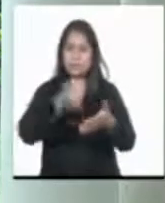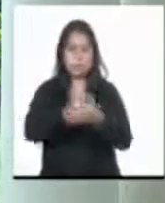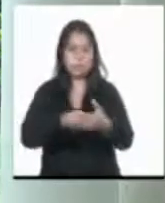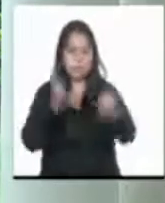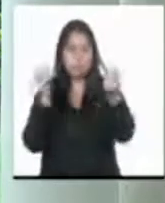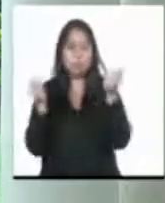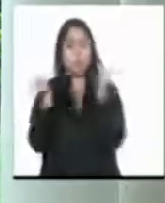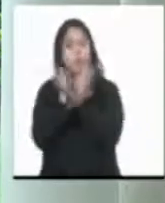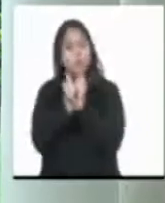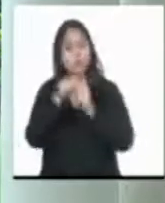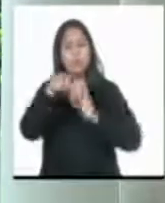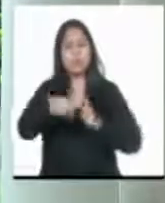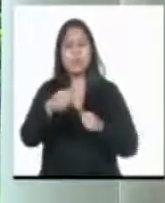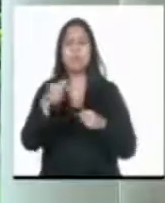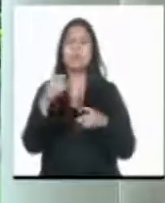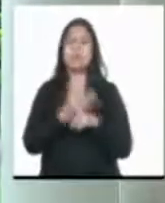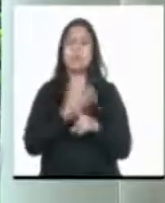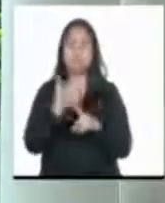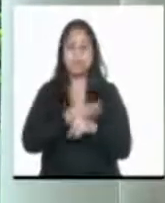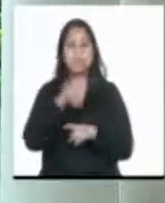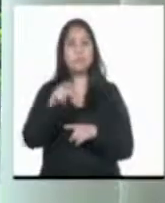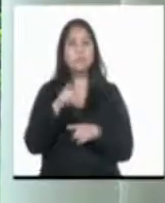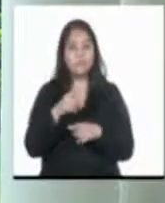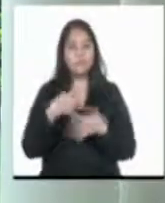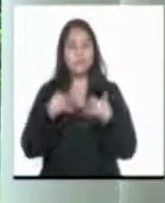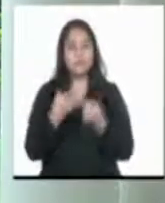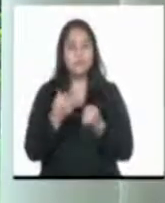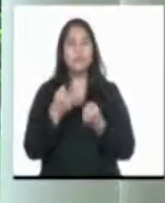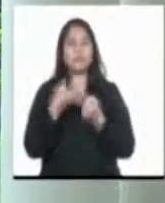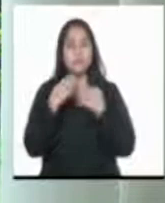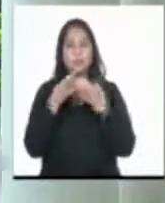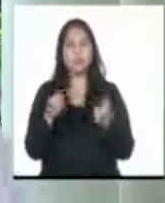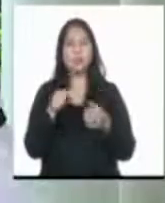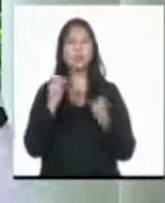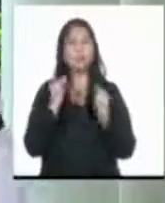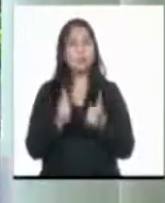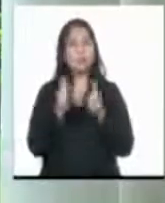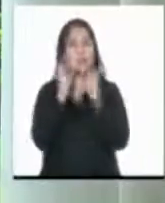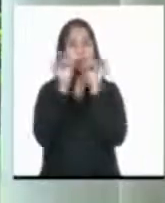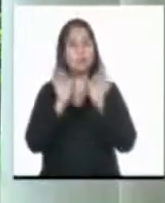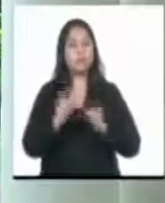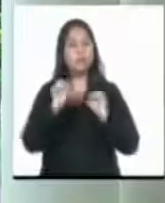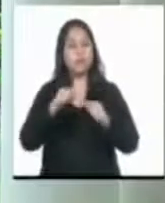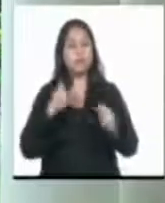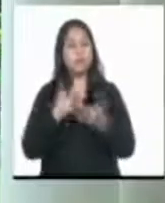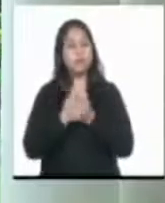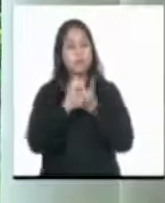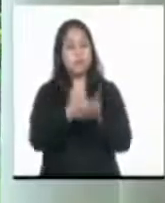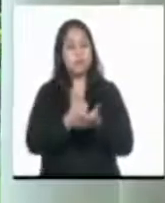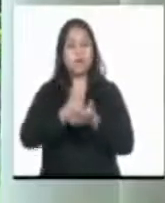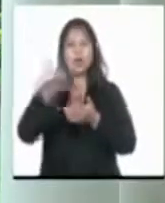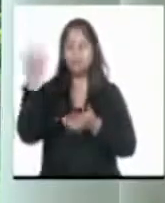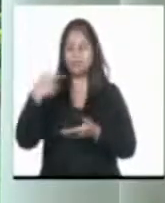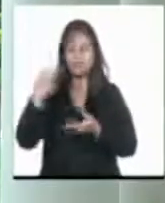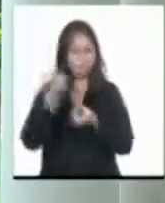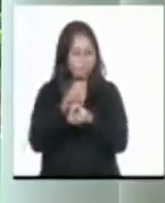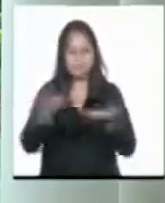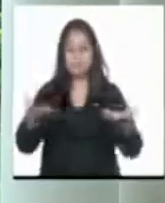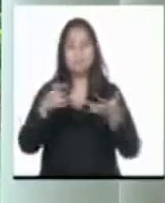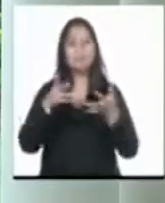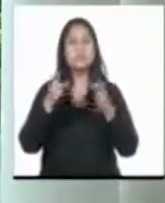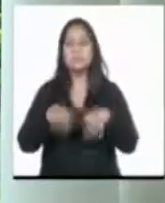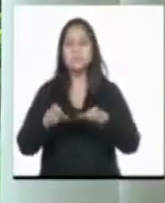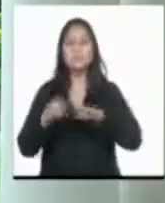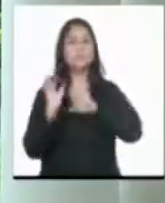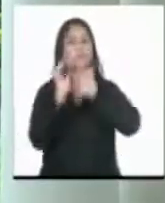crisis en la salud pública de una buena forma y logremos ayudar a los miles de guatemaltecos que día a día recurren a los